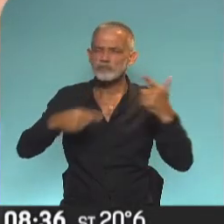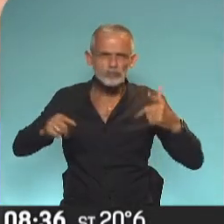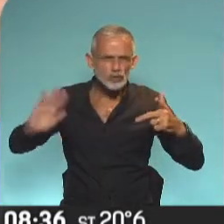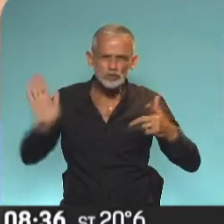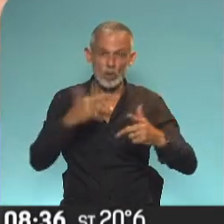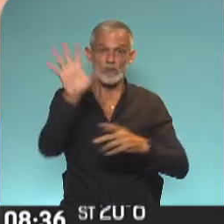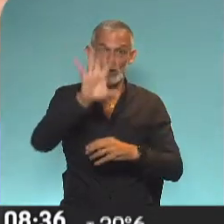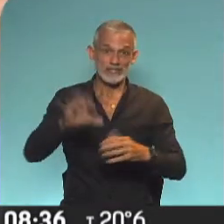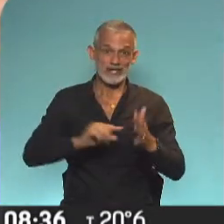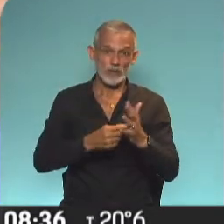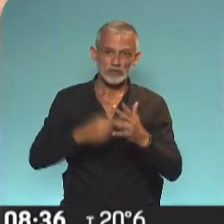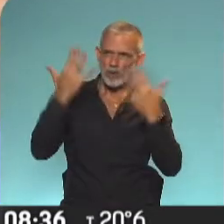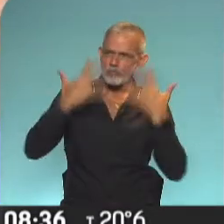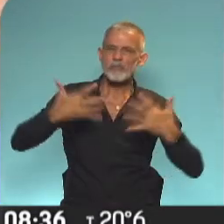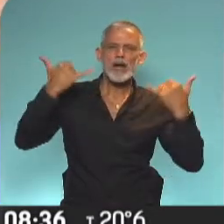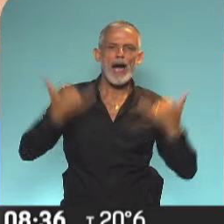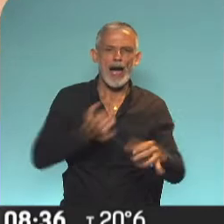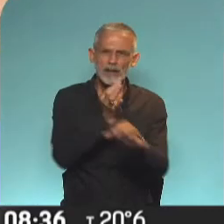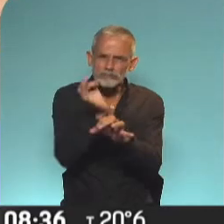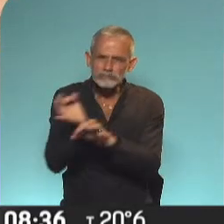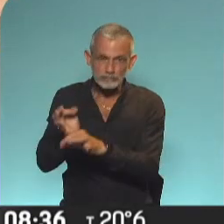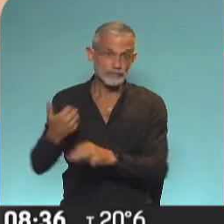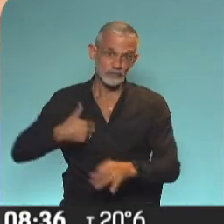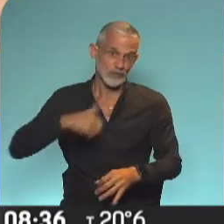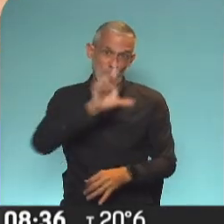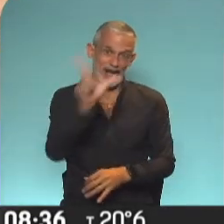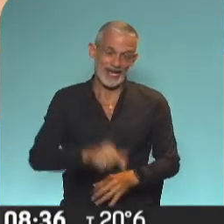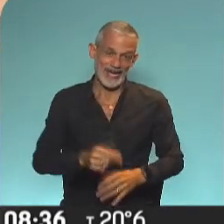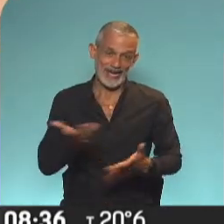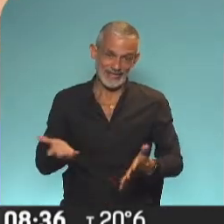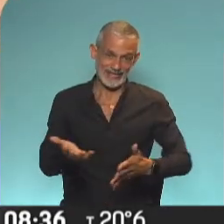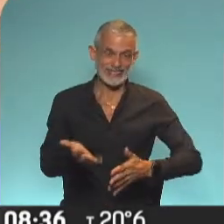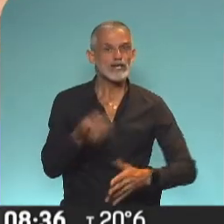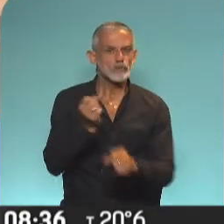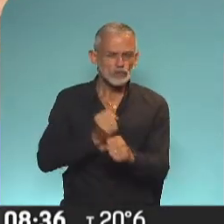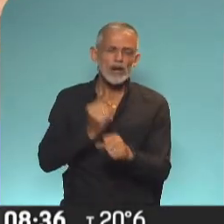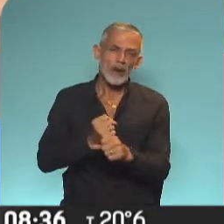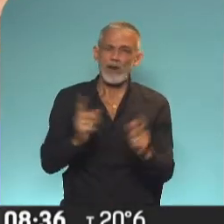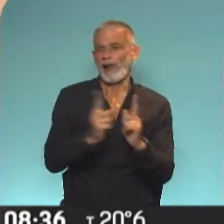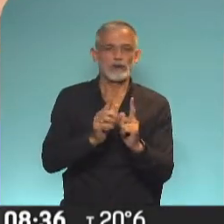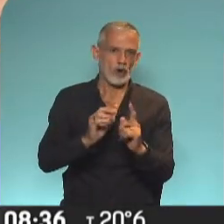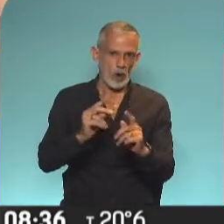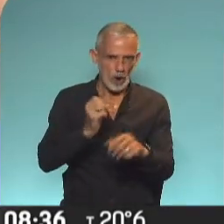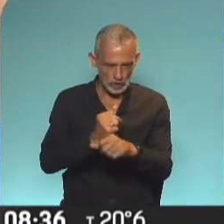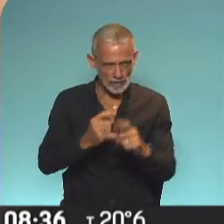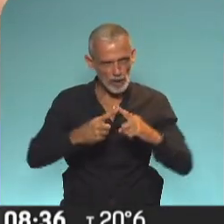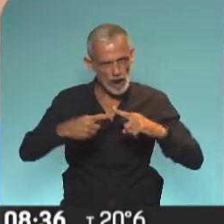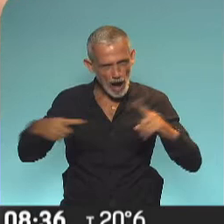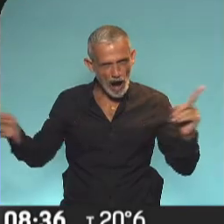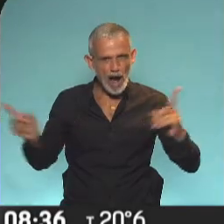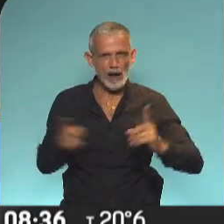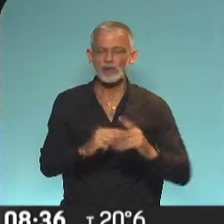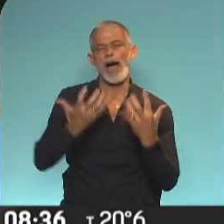la provincia se formaron. Esto se está haciendo en el país. Bueno, nos parece que es un trabajo largo, porque a veces uno piensa no